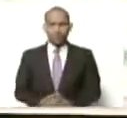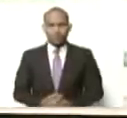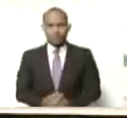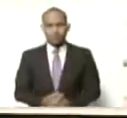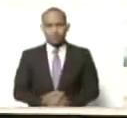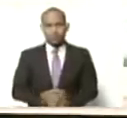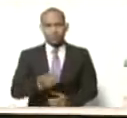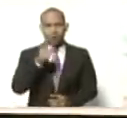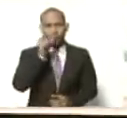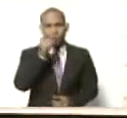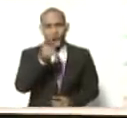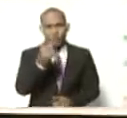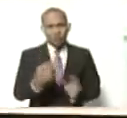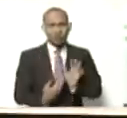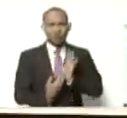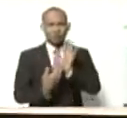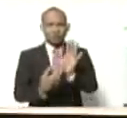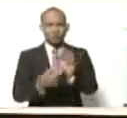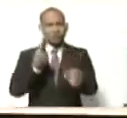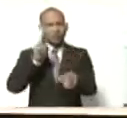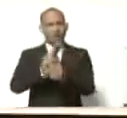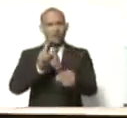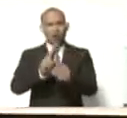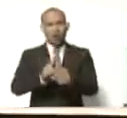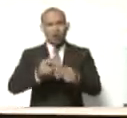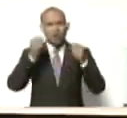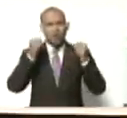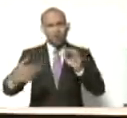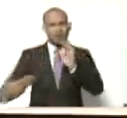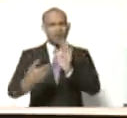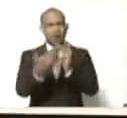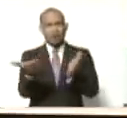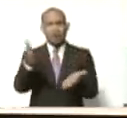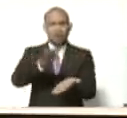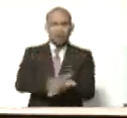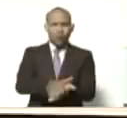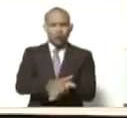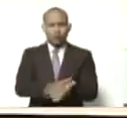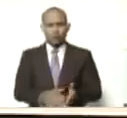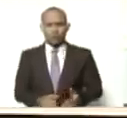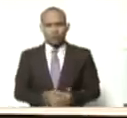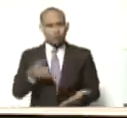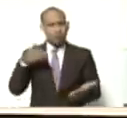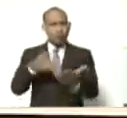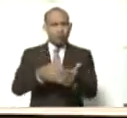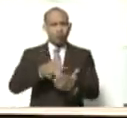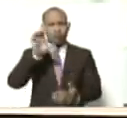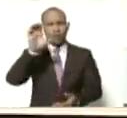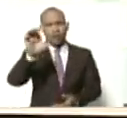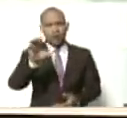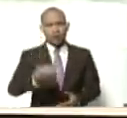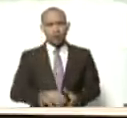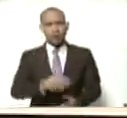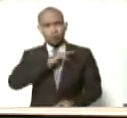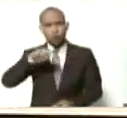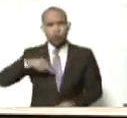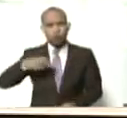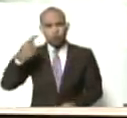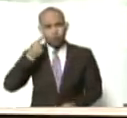lo que son las representaciones de la violencia, de la amenaza, de la muerte, de la antipatria. Vamos a estar pendientes